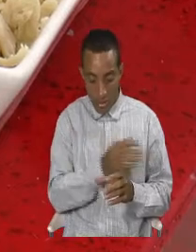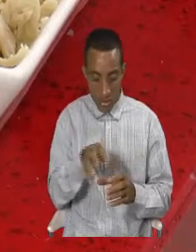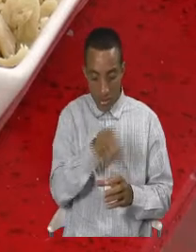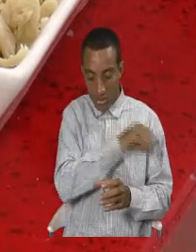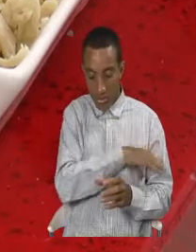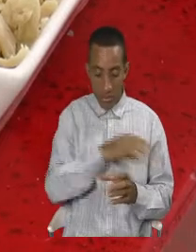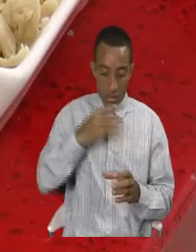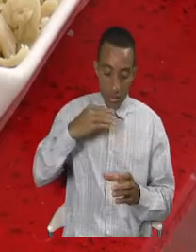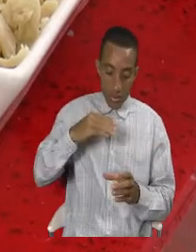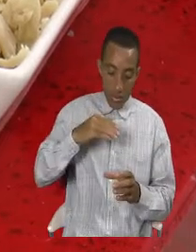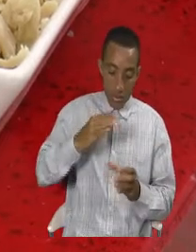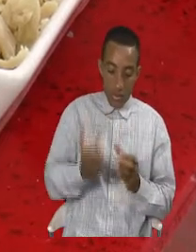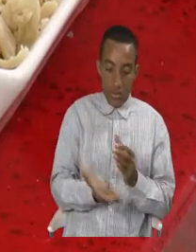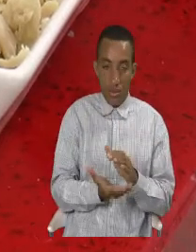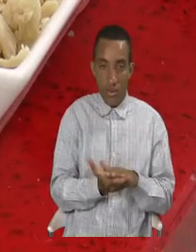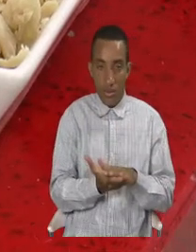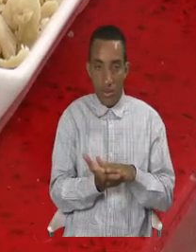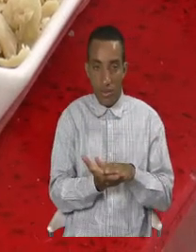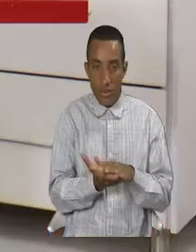la perforación.